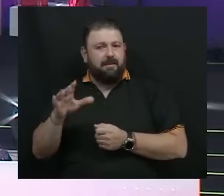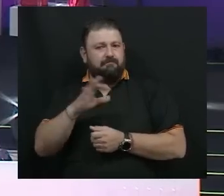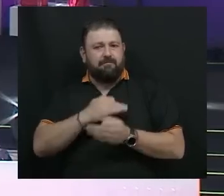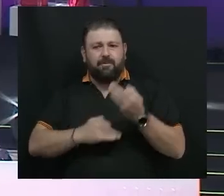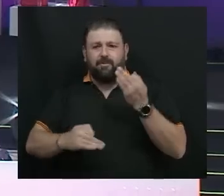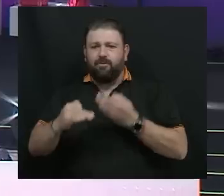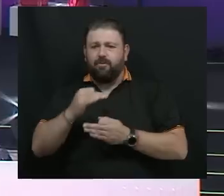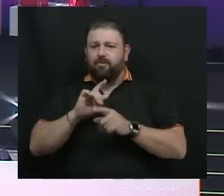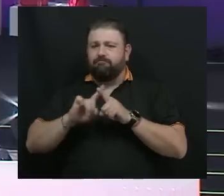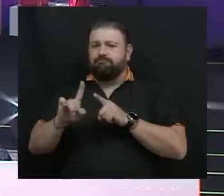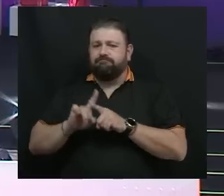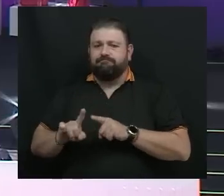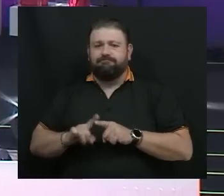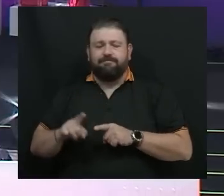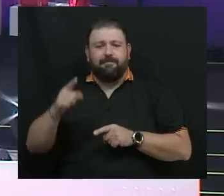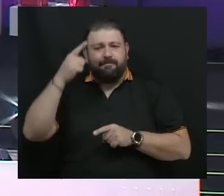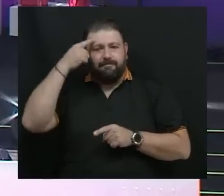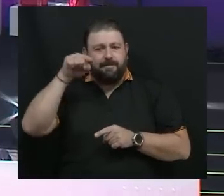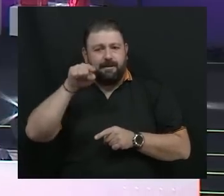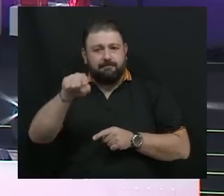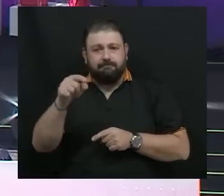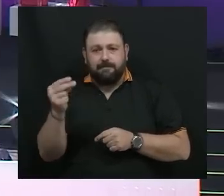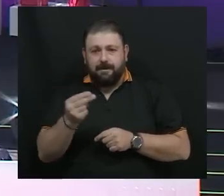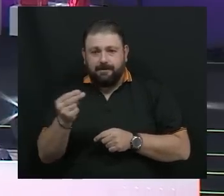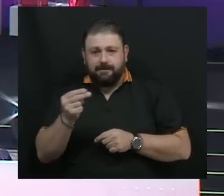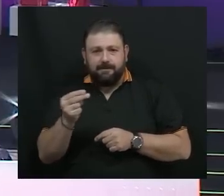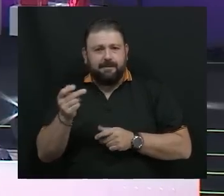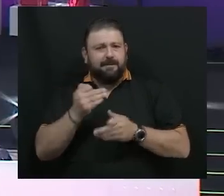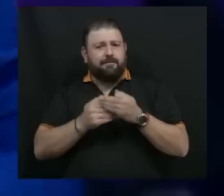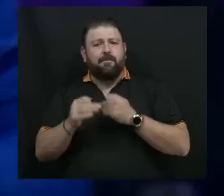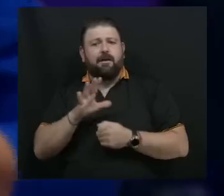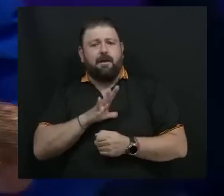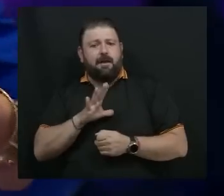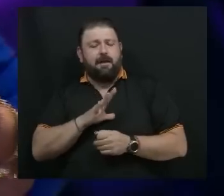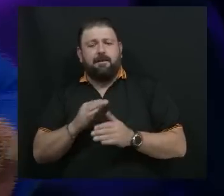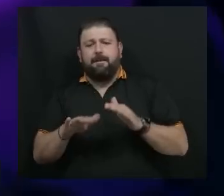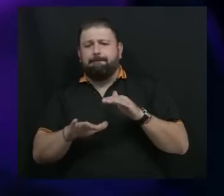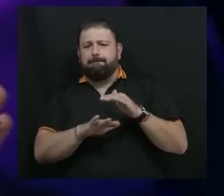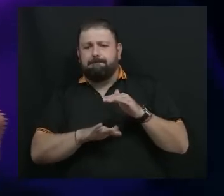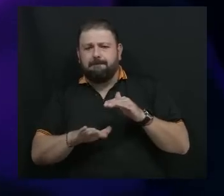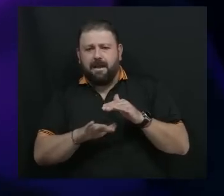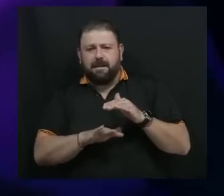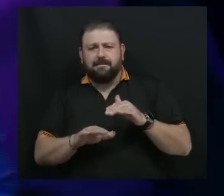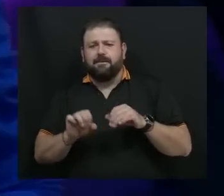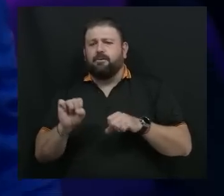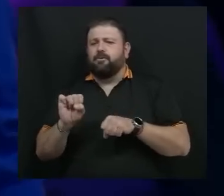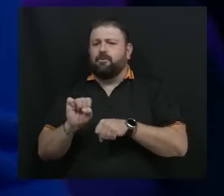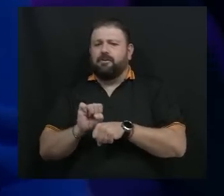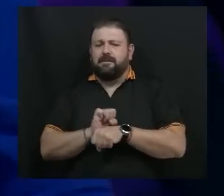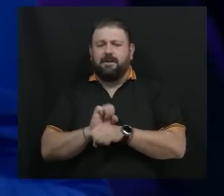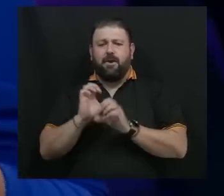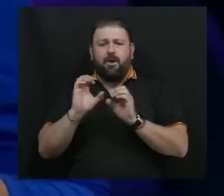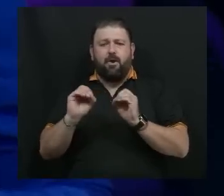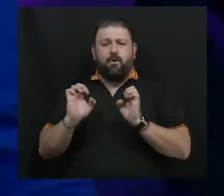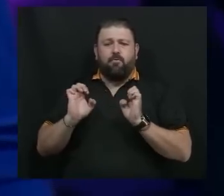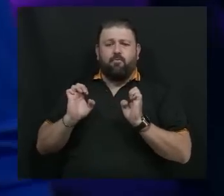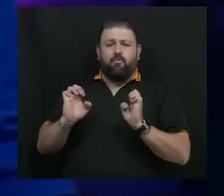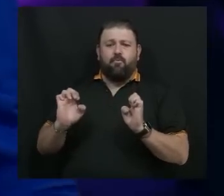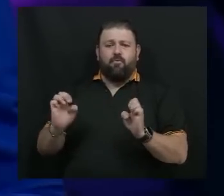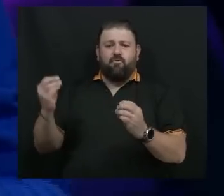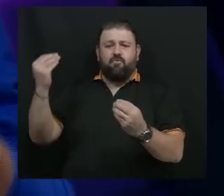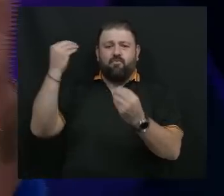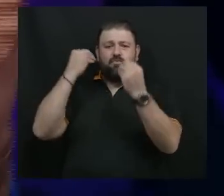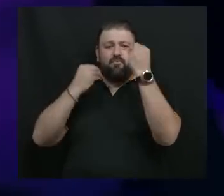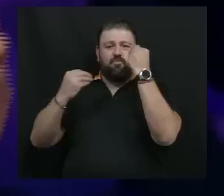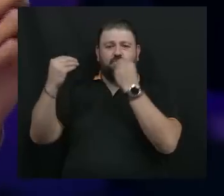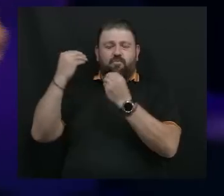necesitar para un maquillaje básico, para un maquillaje sencillo o para un maquillaje lujoso, para un maquillaje de noche.